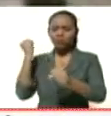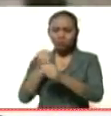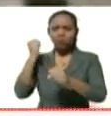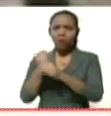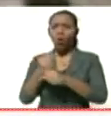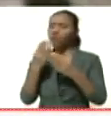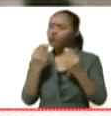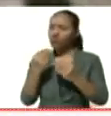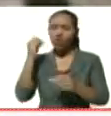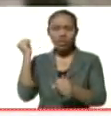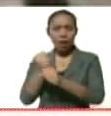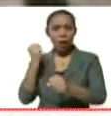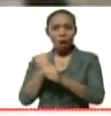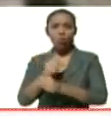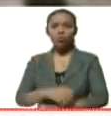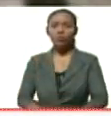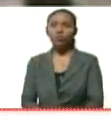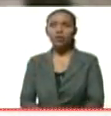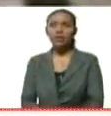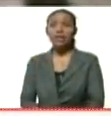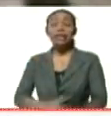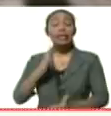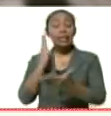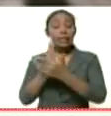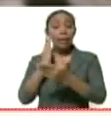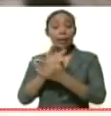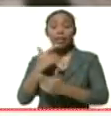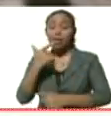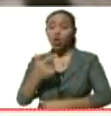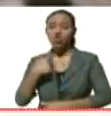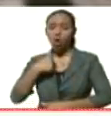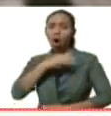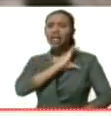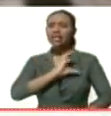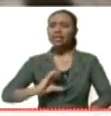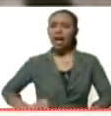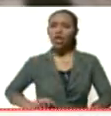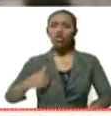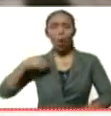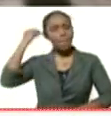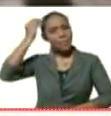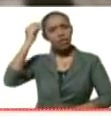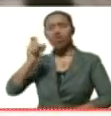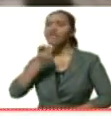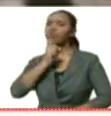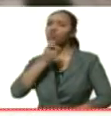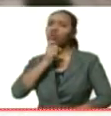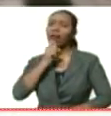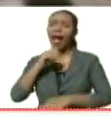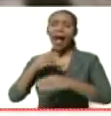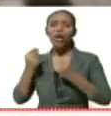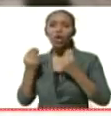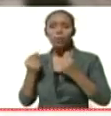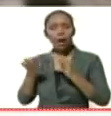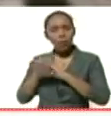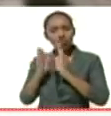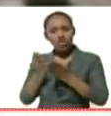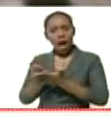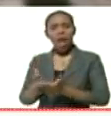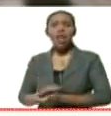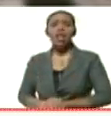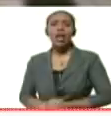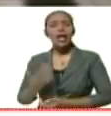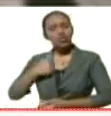Trabajo, mucho trabajo. Y siempre digo como cristiano, cuando pienso en las dificultades económicas del mundo y